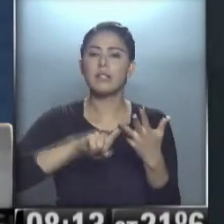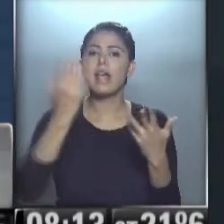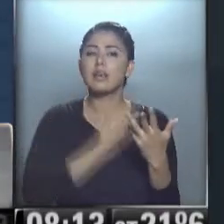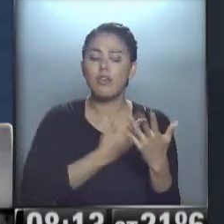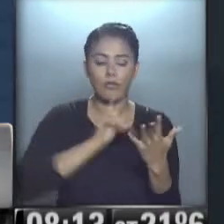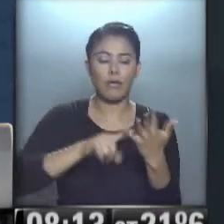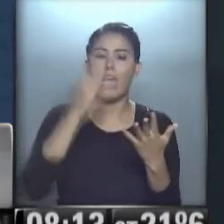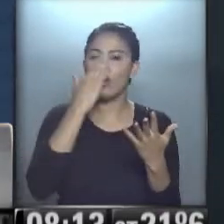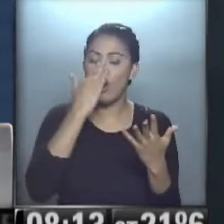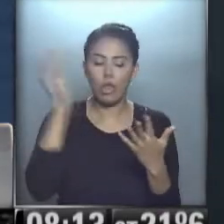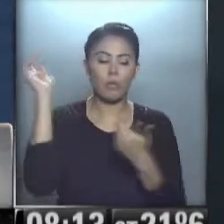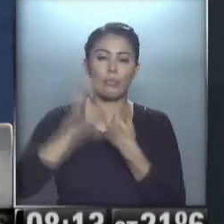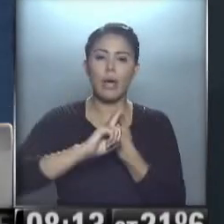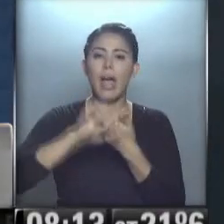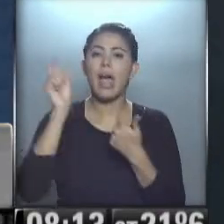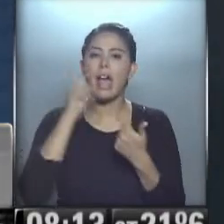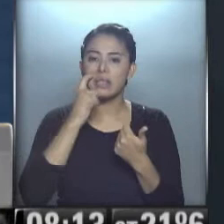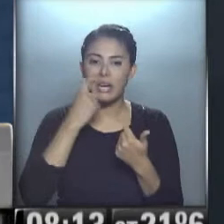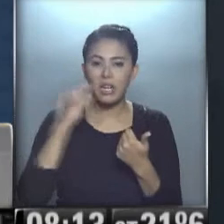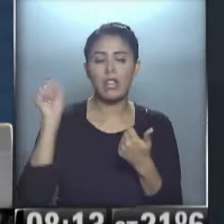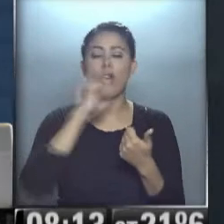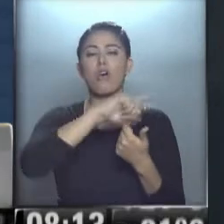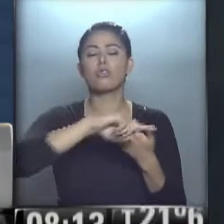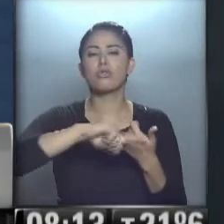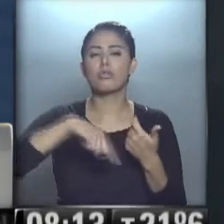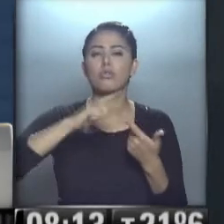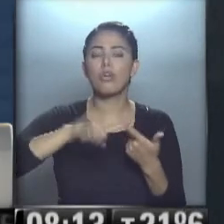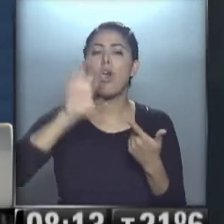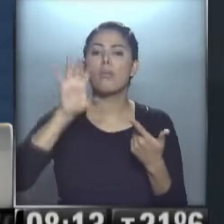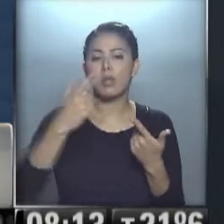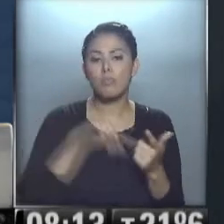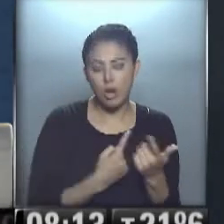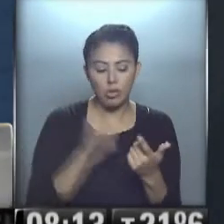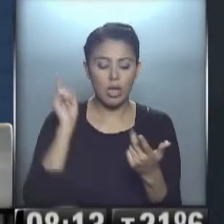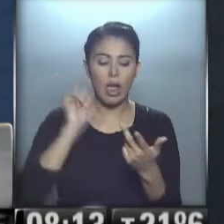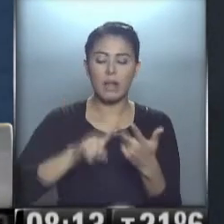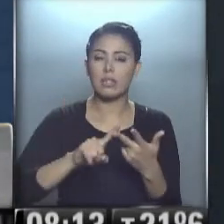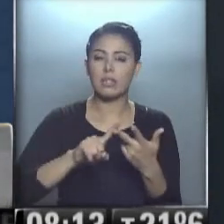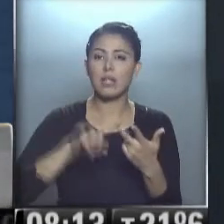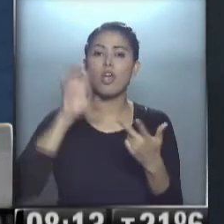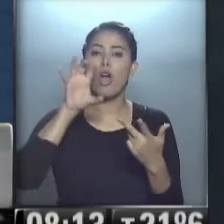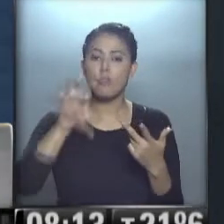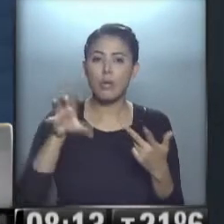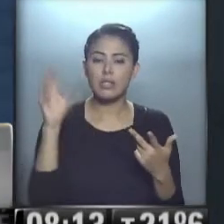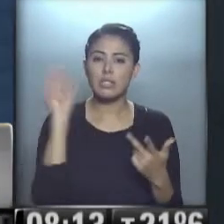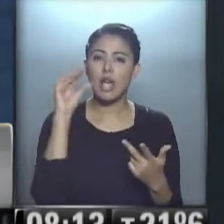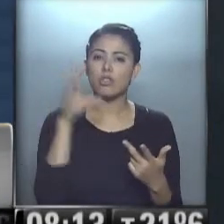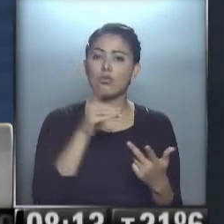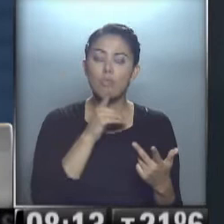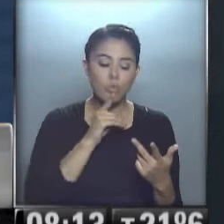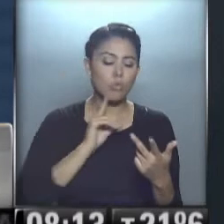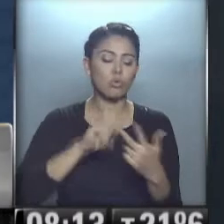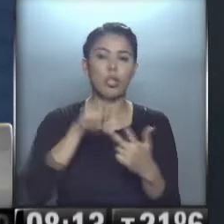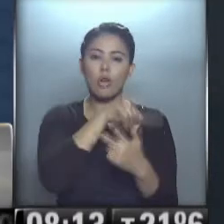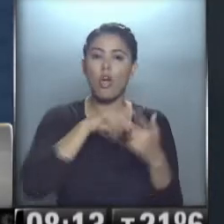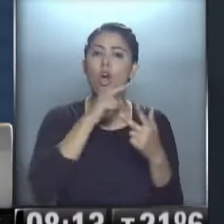Fe, de Córdoba, de Entre Ríos, de la provincia de Buenos Aires, de la provincia de Chubut, también